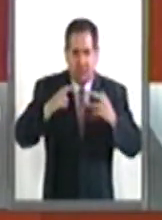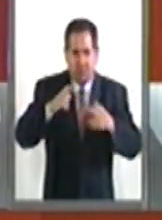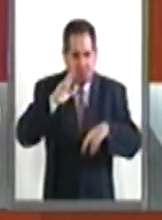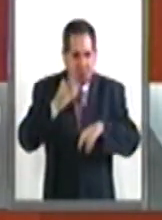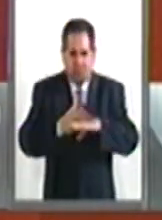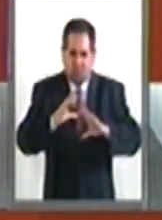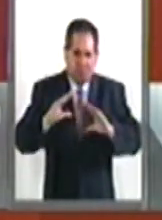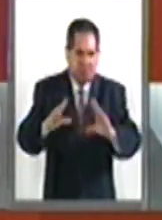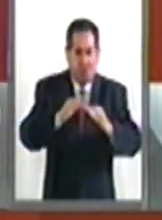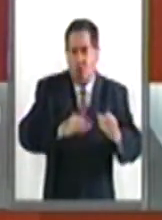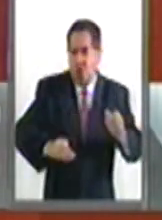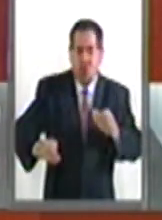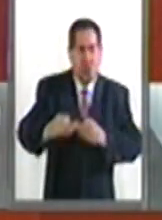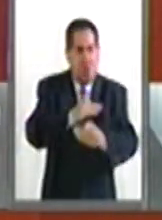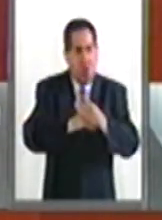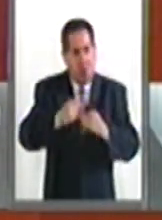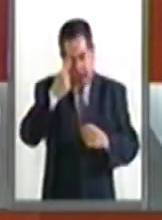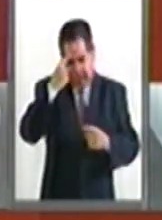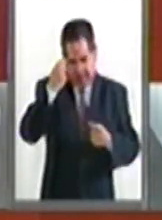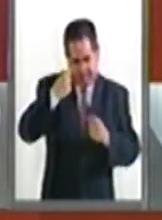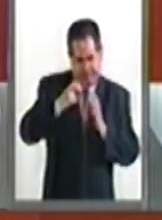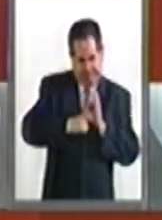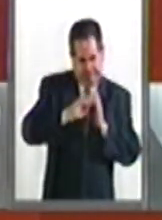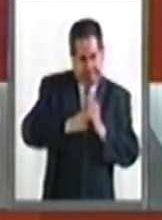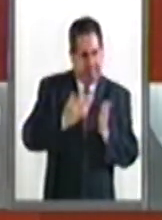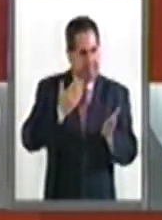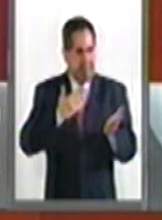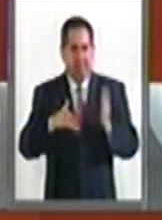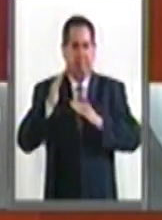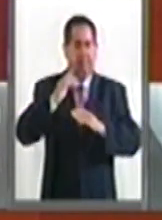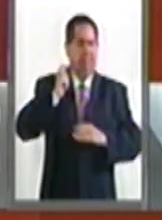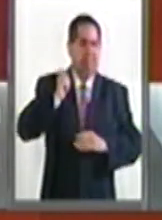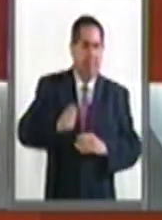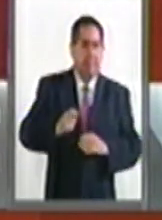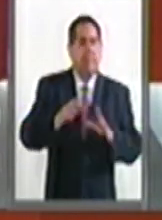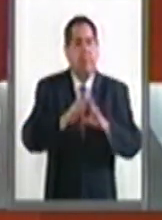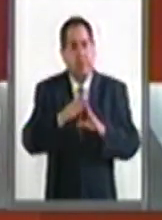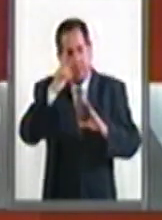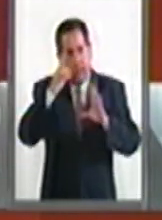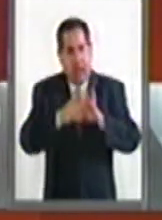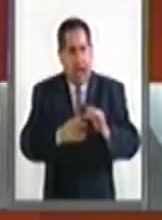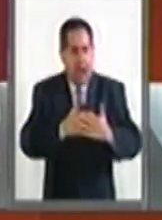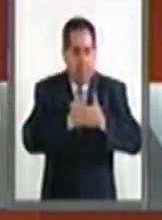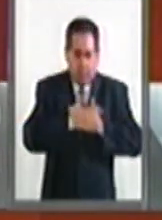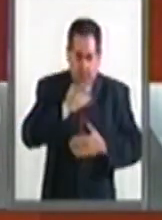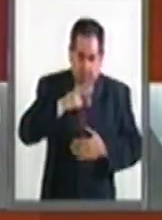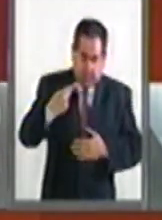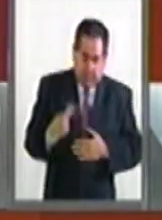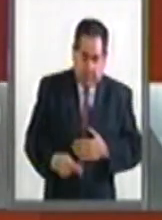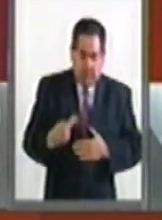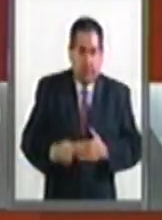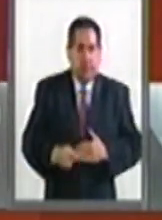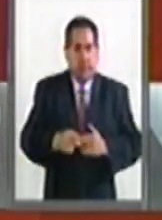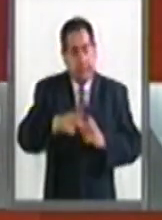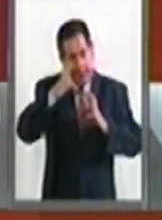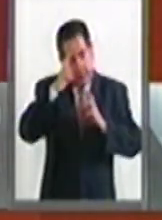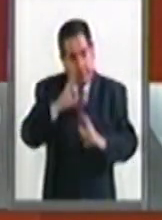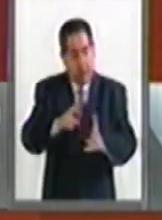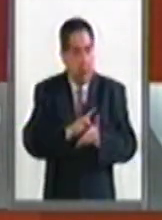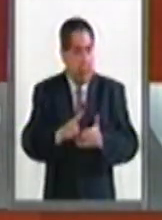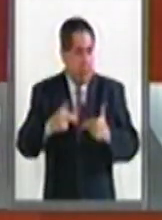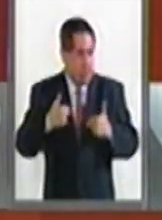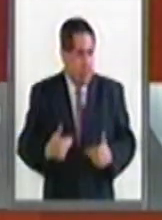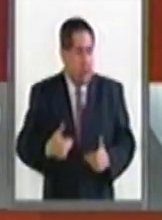armónicamente todas las facultades del ser humano y fomentará a la vez el amor a la patria, el respeto a los